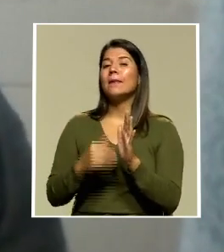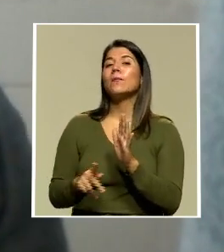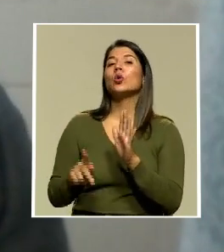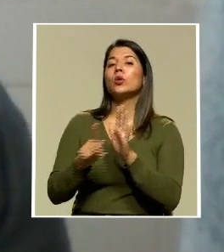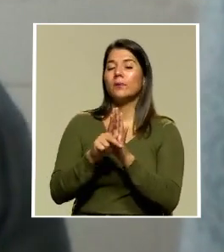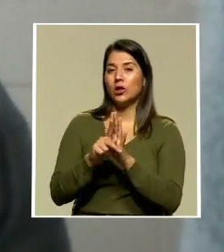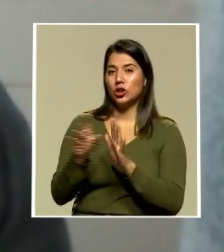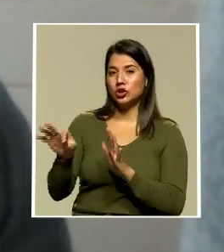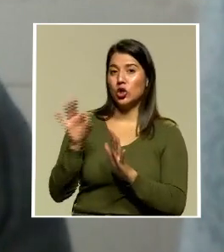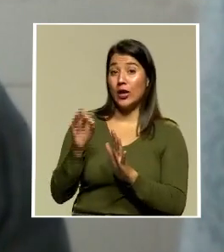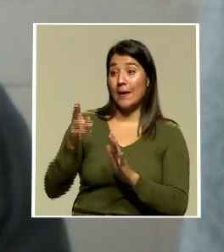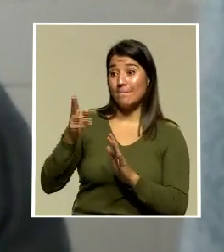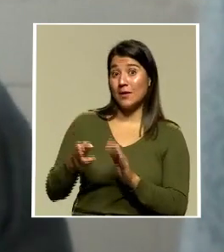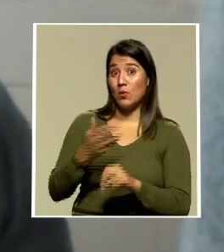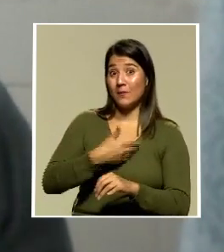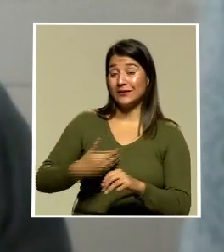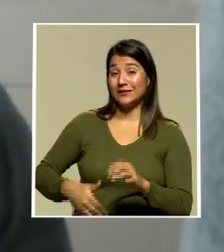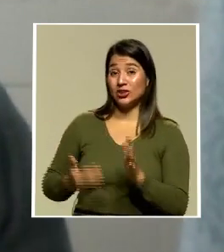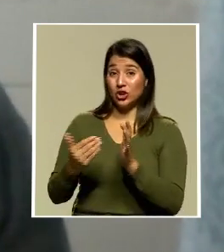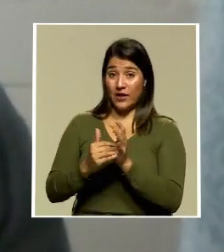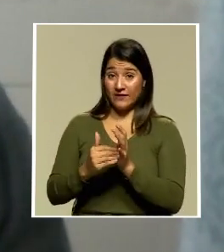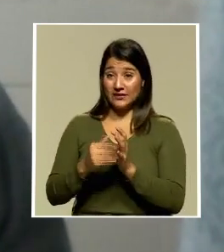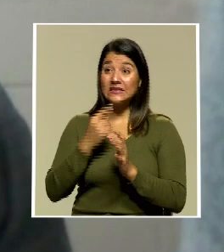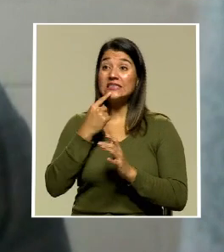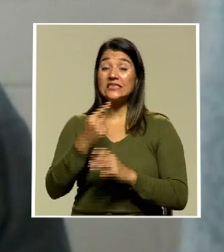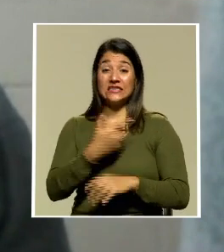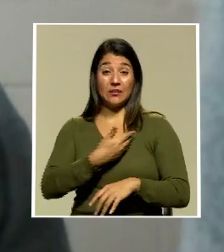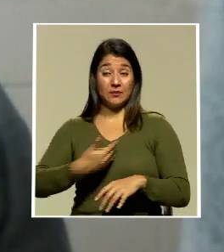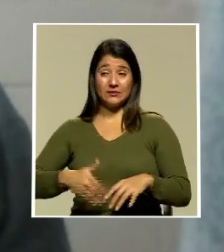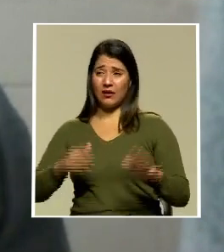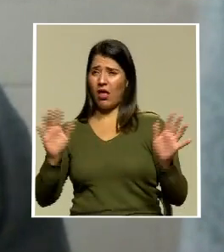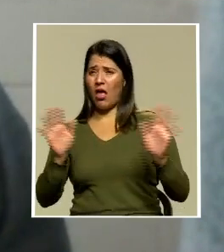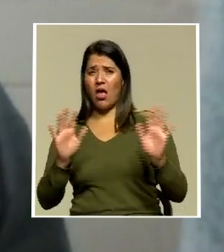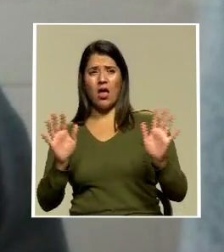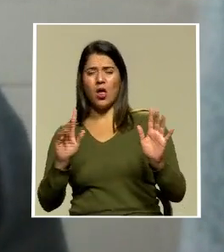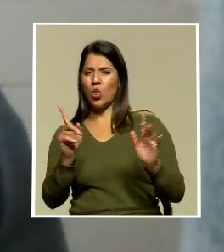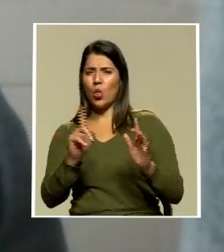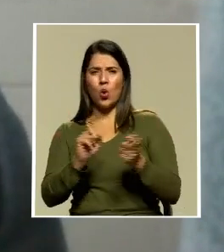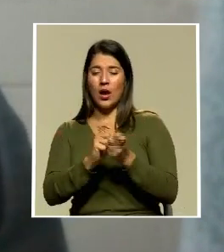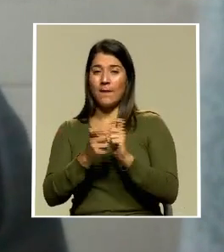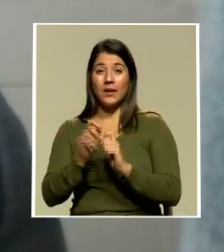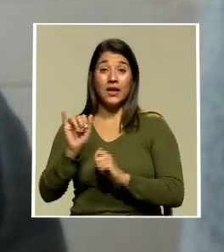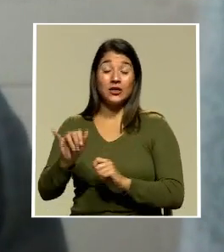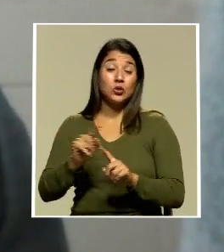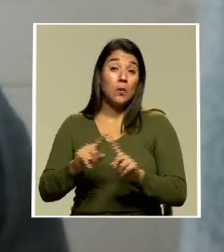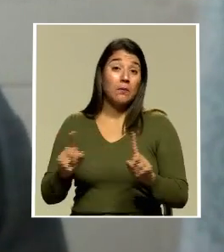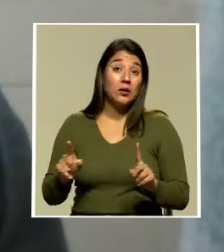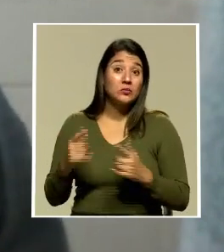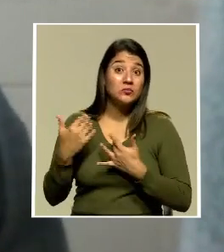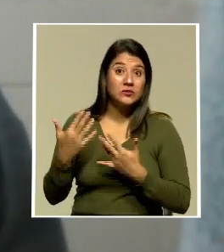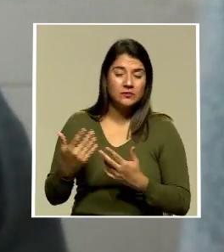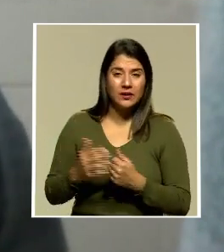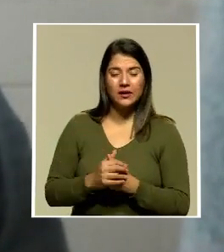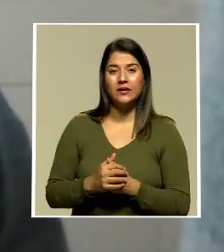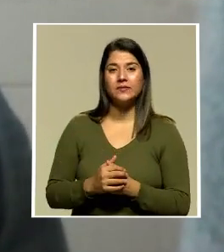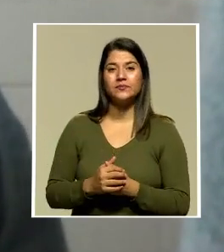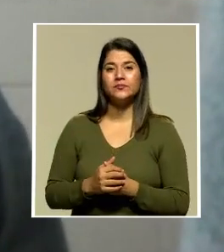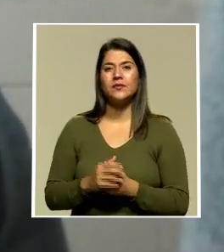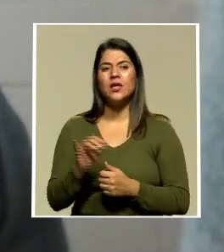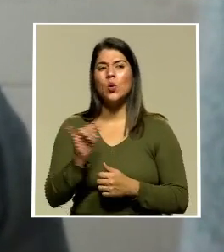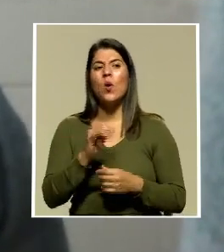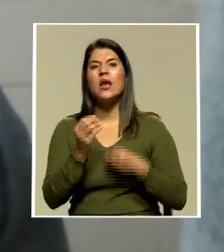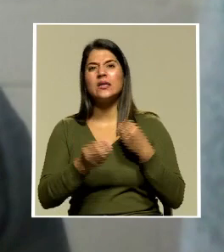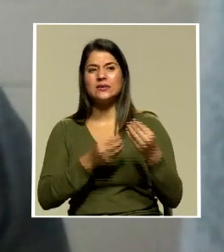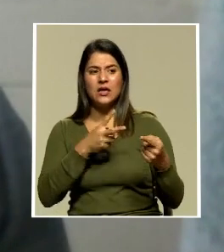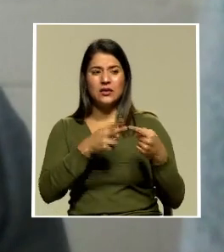viendo. Y en las próximas semanas esperamos también que haya destituciones de más funcionarios de instituciones de control como el Tribunal Supremo Electoral,